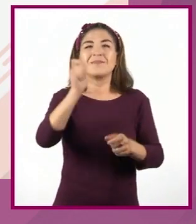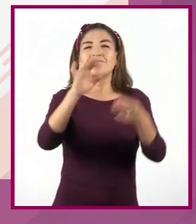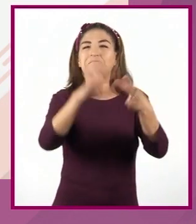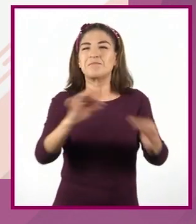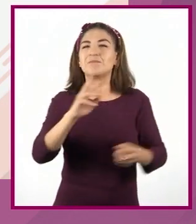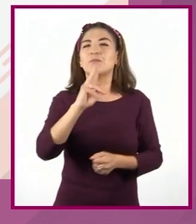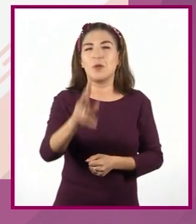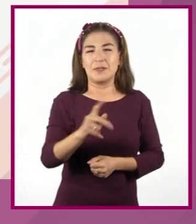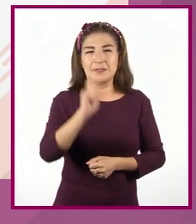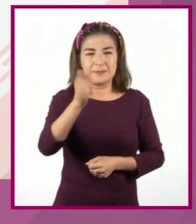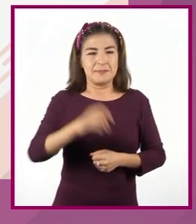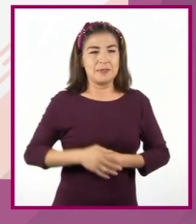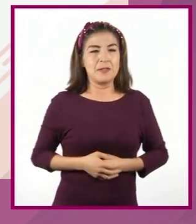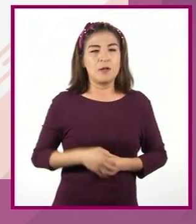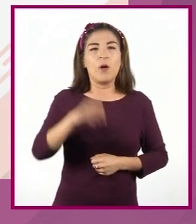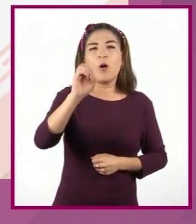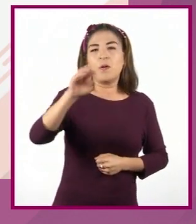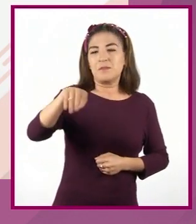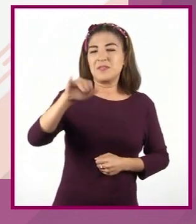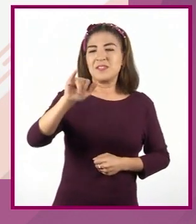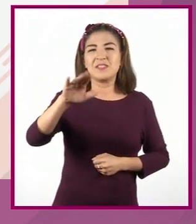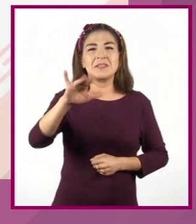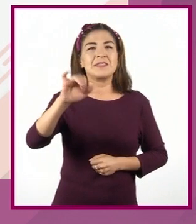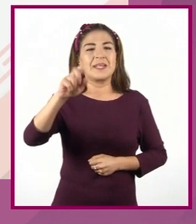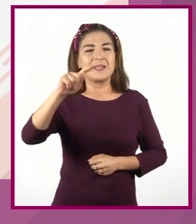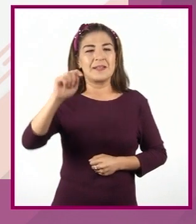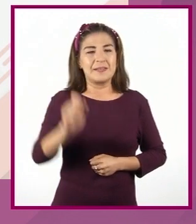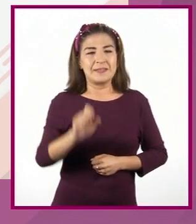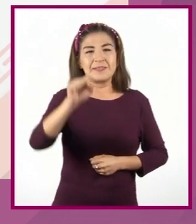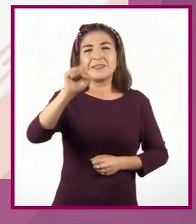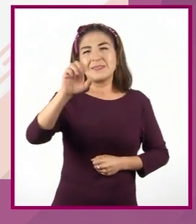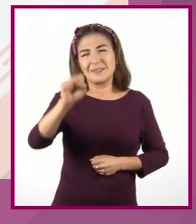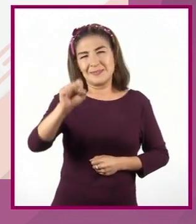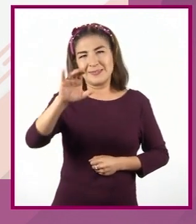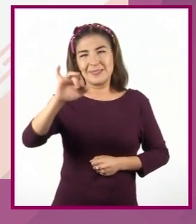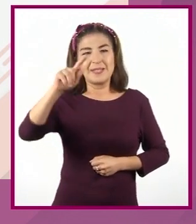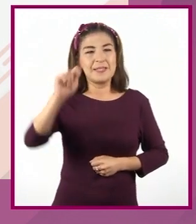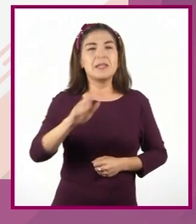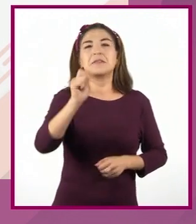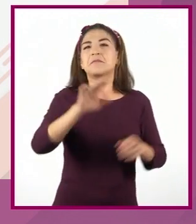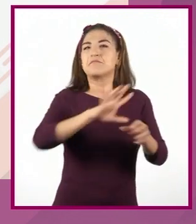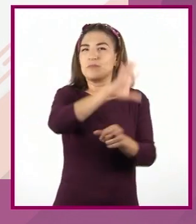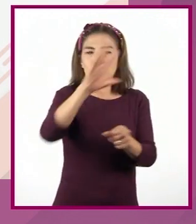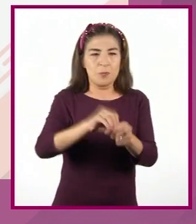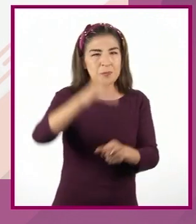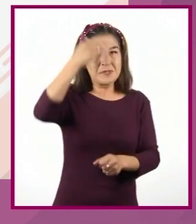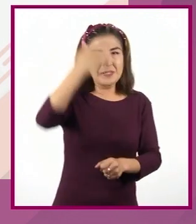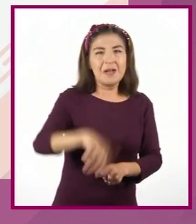siguientes. Omnisciente: todo lo sabe, está fuera de la historia y en general